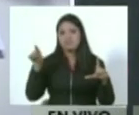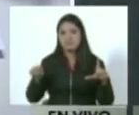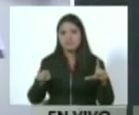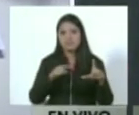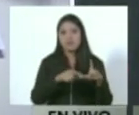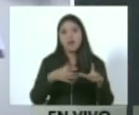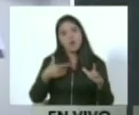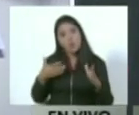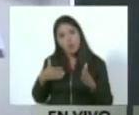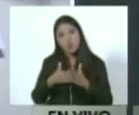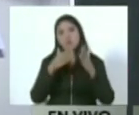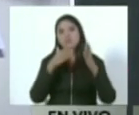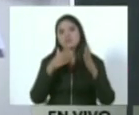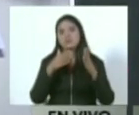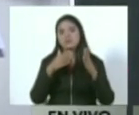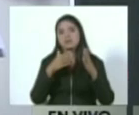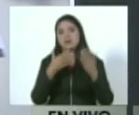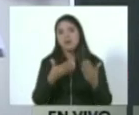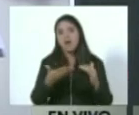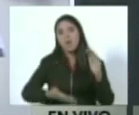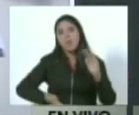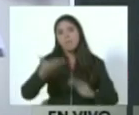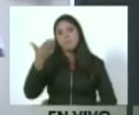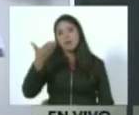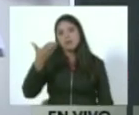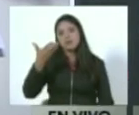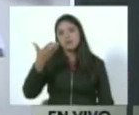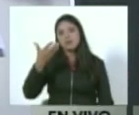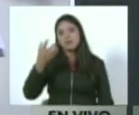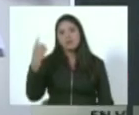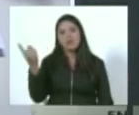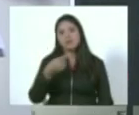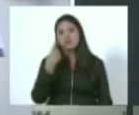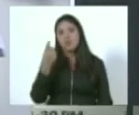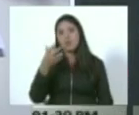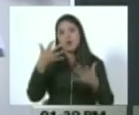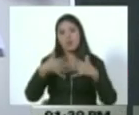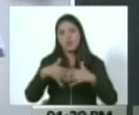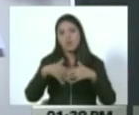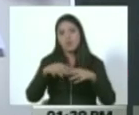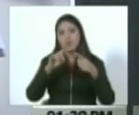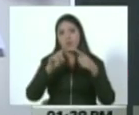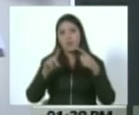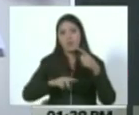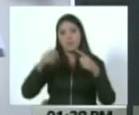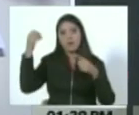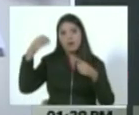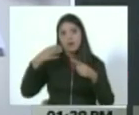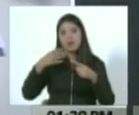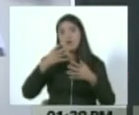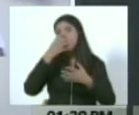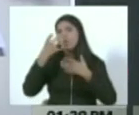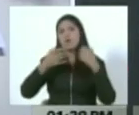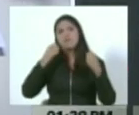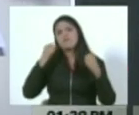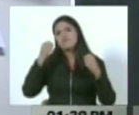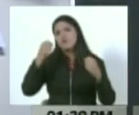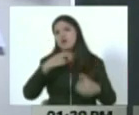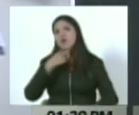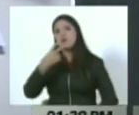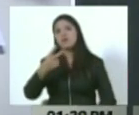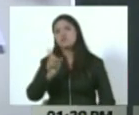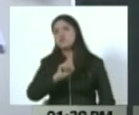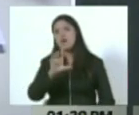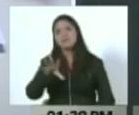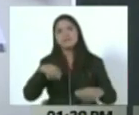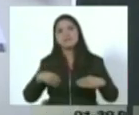estamos en contra del vulgar aumento de los ladrones de Corpoelet. Alcemos nuestra voz, no